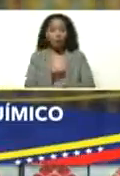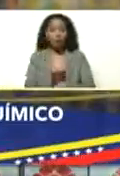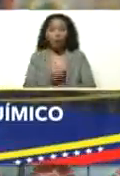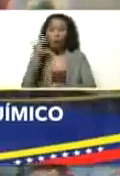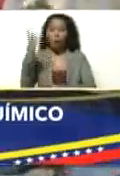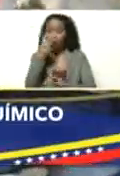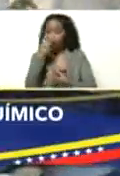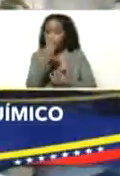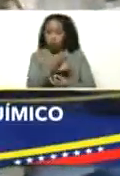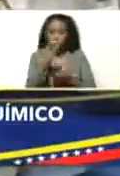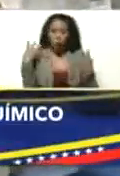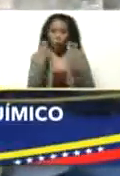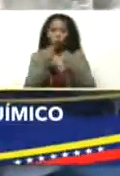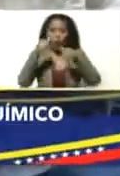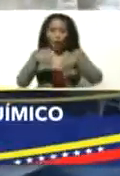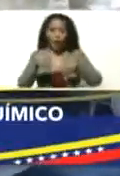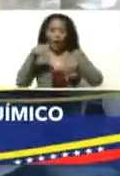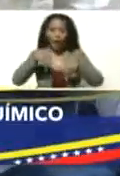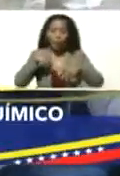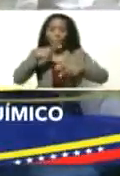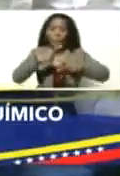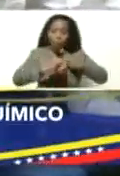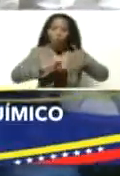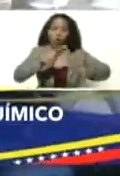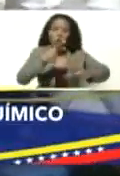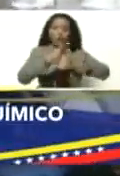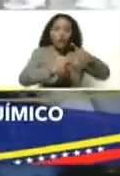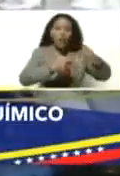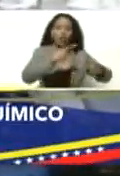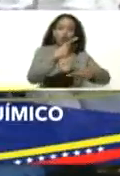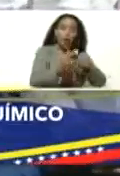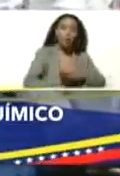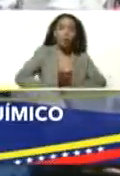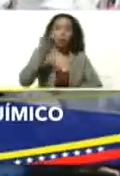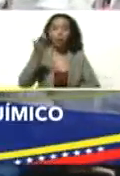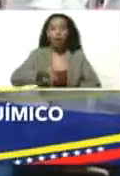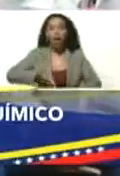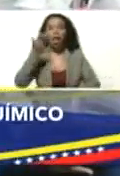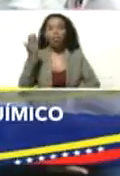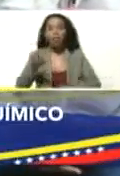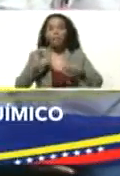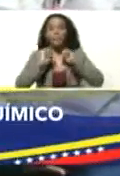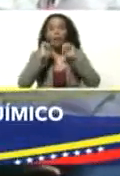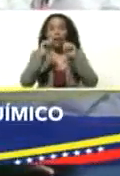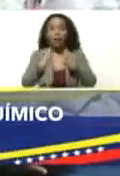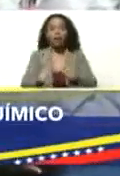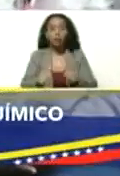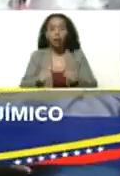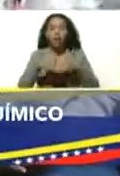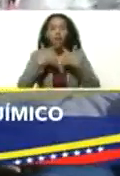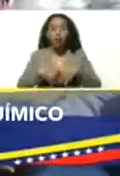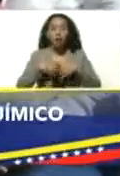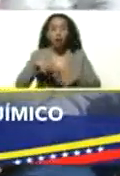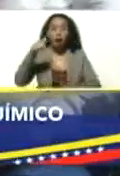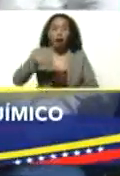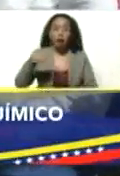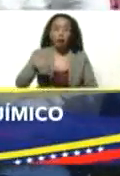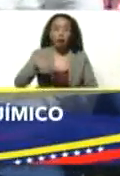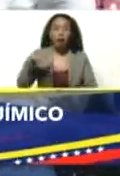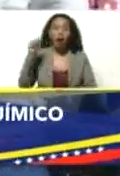nos esté acompañando en este proceso tan importante que es el arranque de las plantas aquí en Ana María